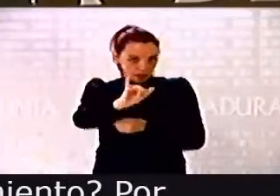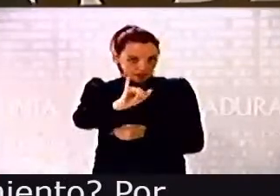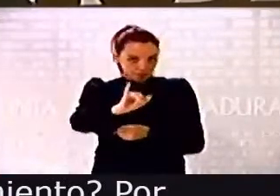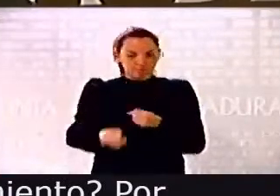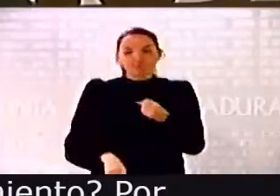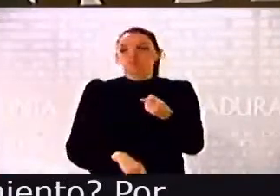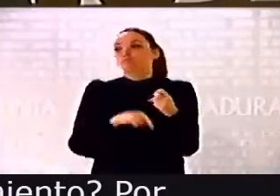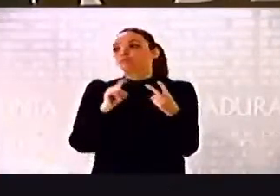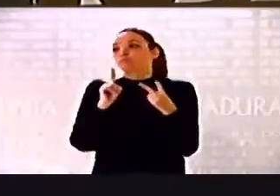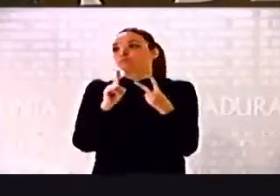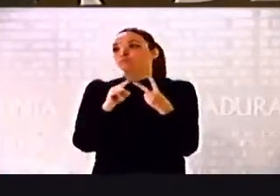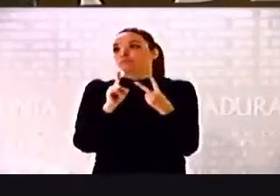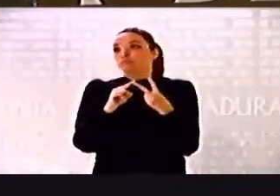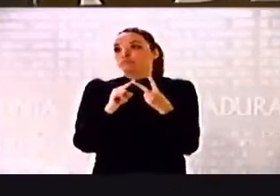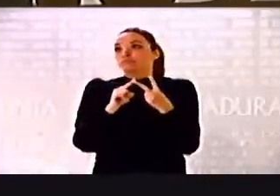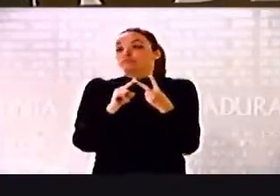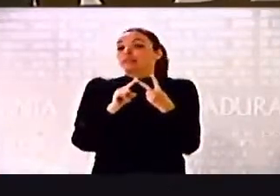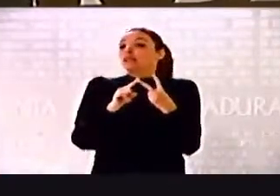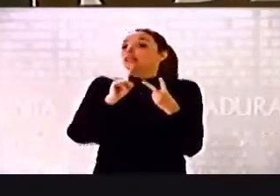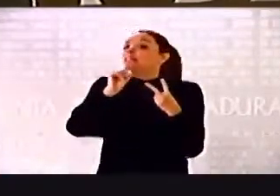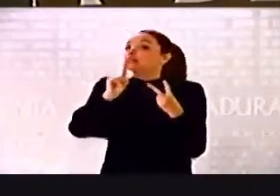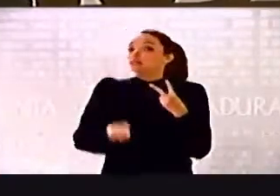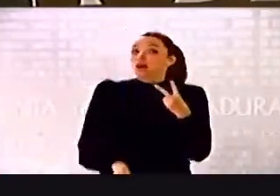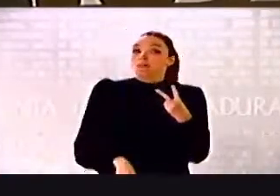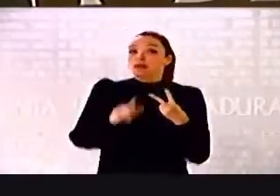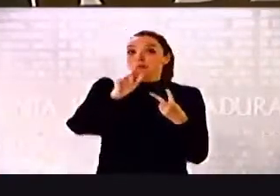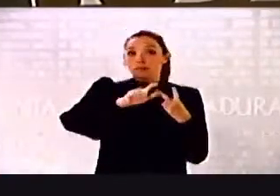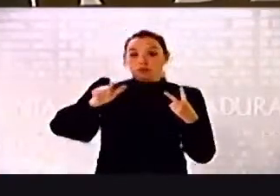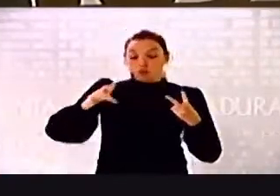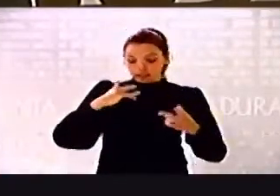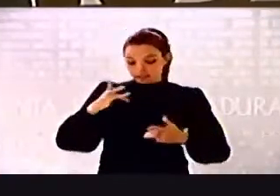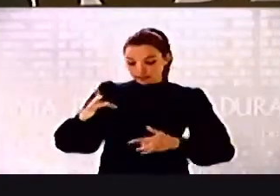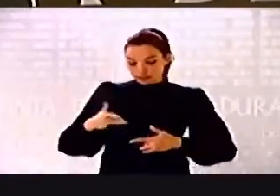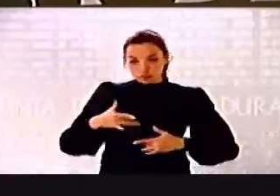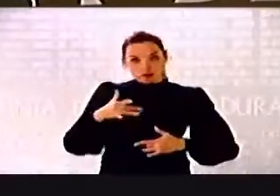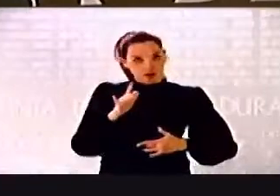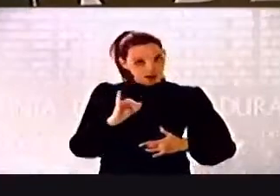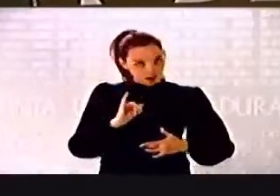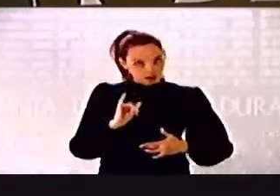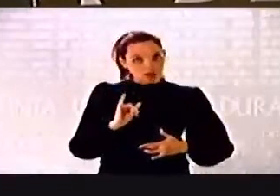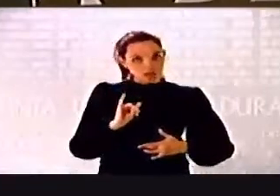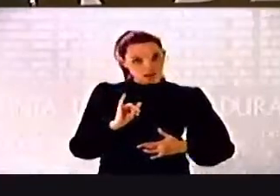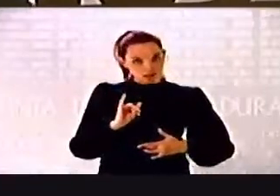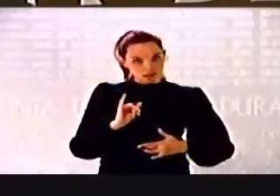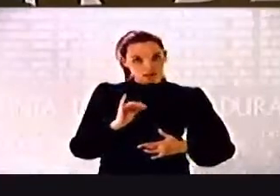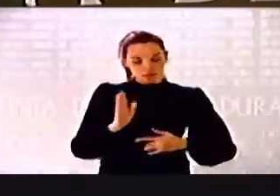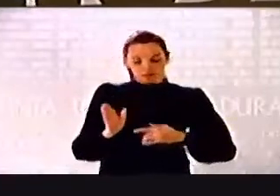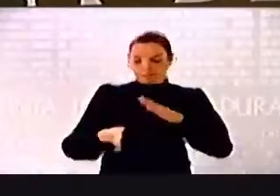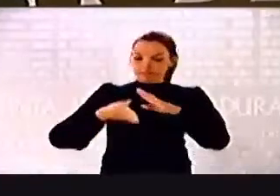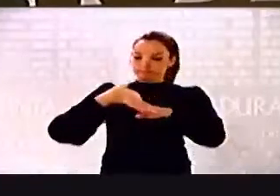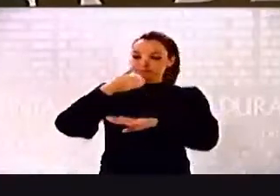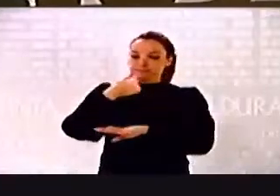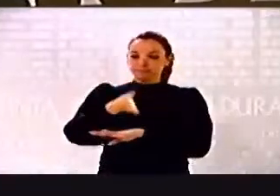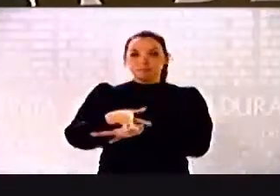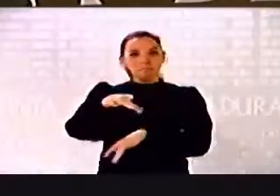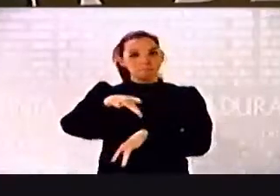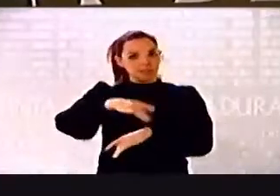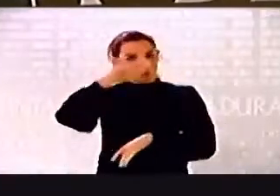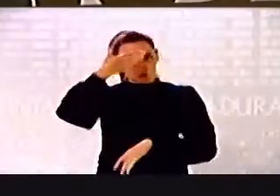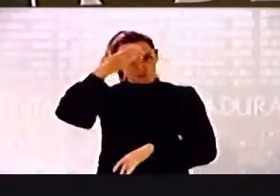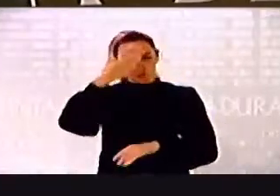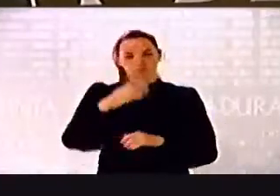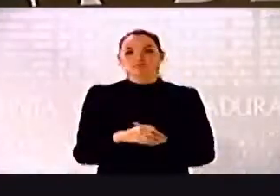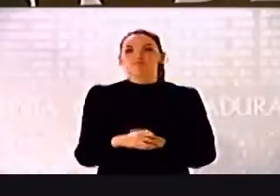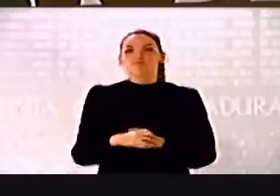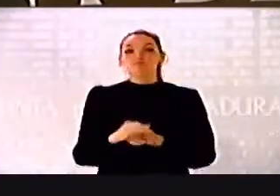Por supuesto, aquella persona que presentando síntomas ha acudido a su centro sanitario y se le